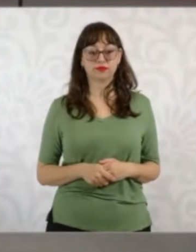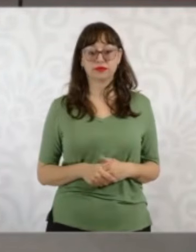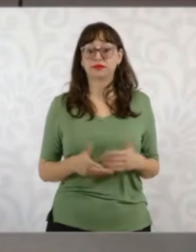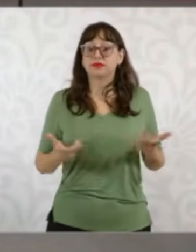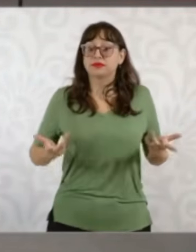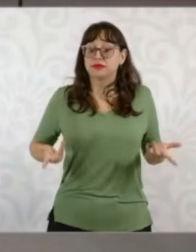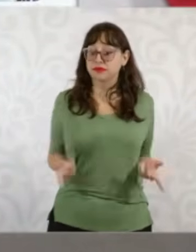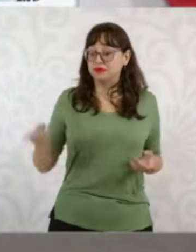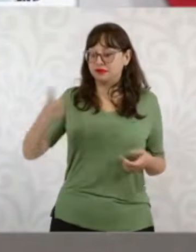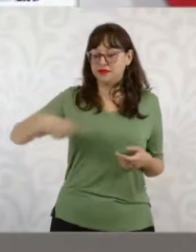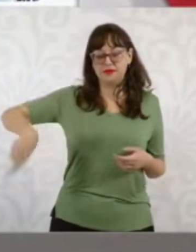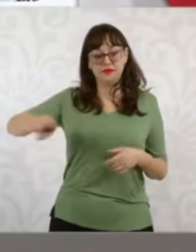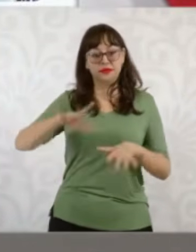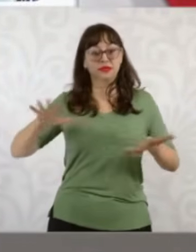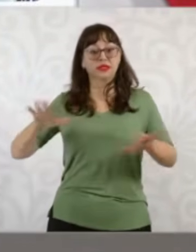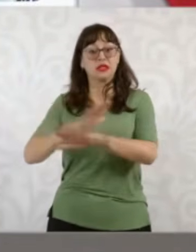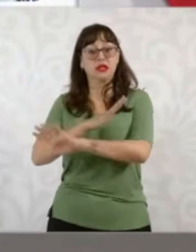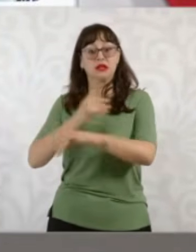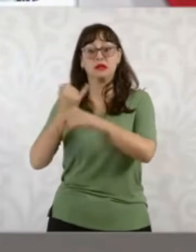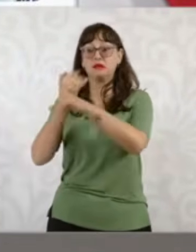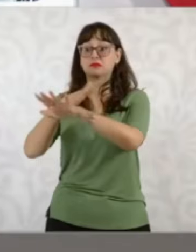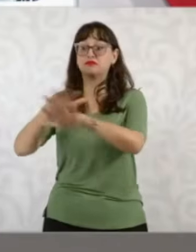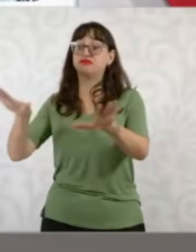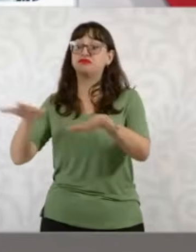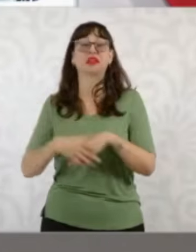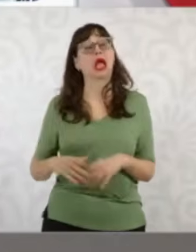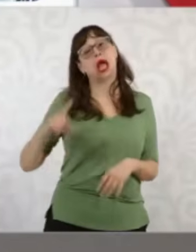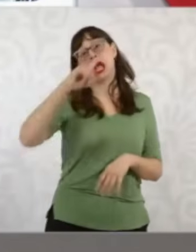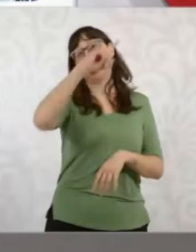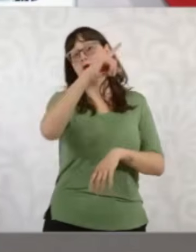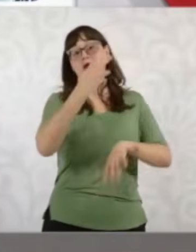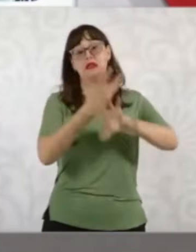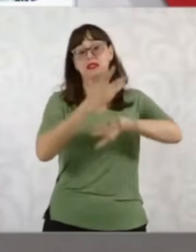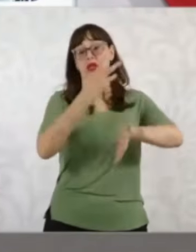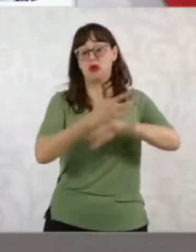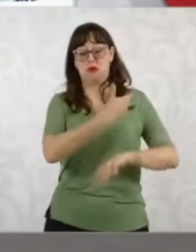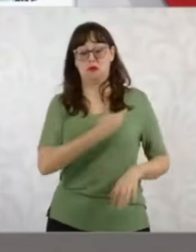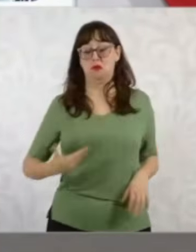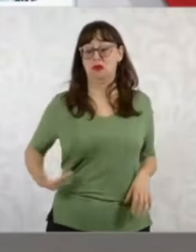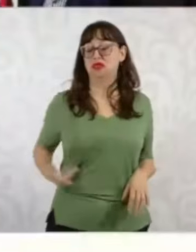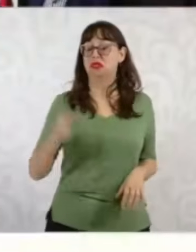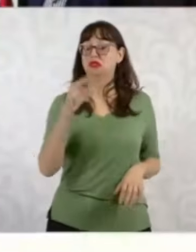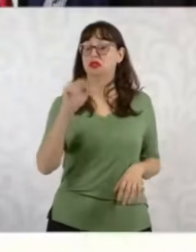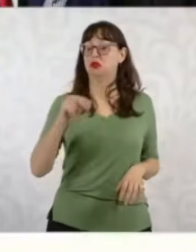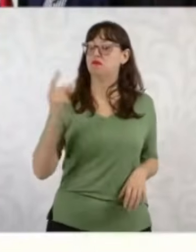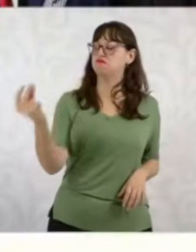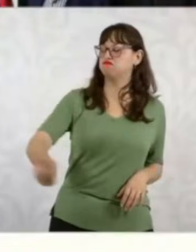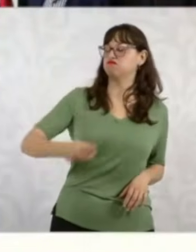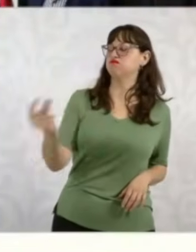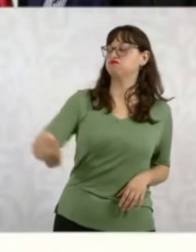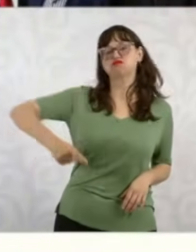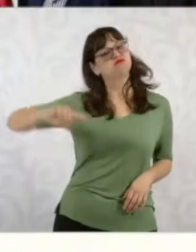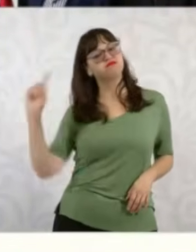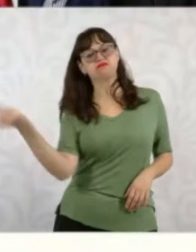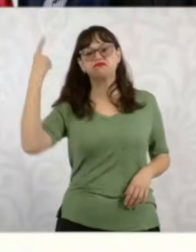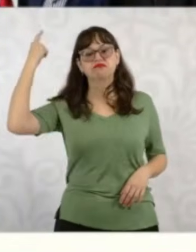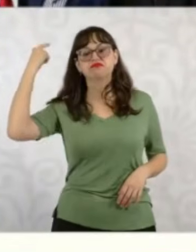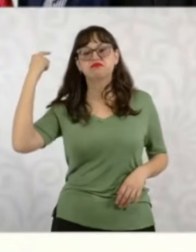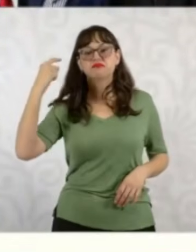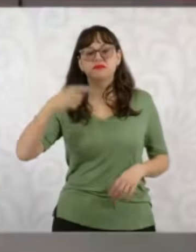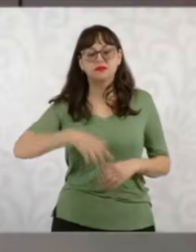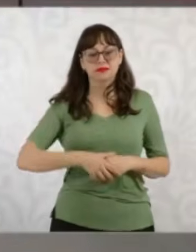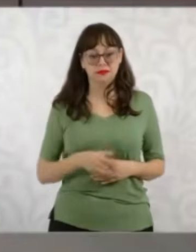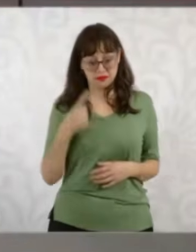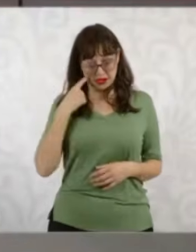narrativa falsa. Trump le truena los dedos a la presidenta para que acuda al Mundial. Vamos a